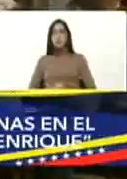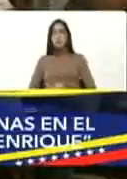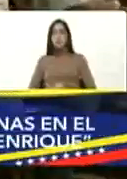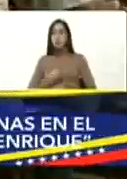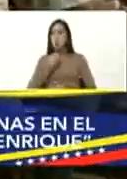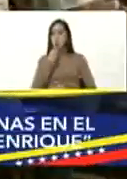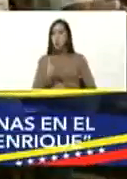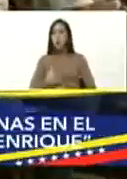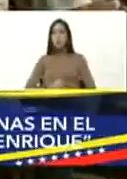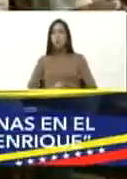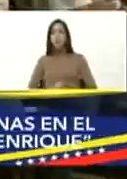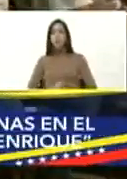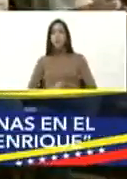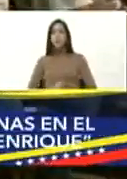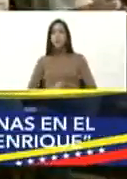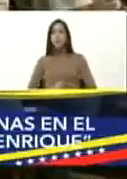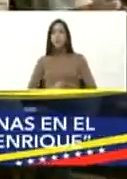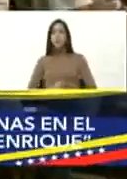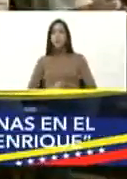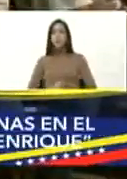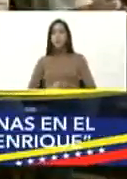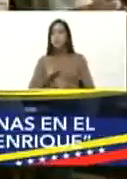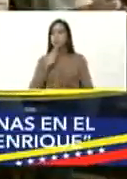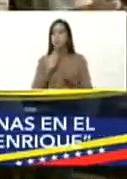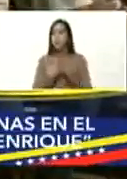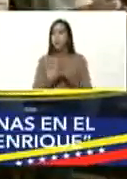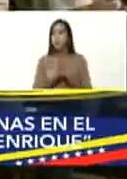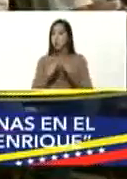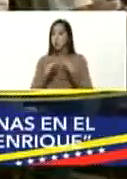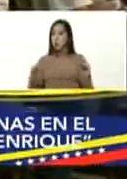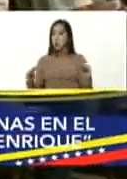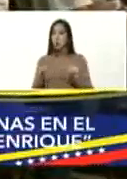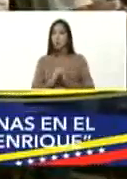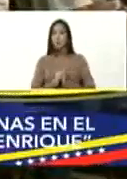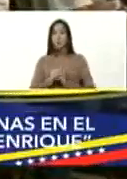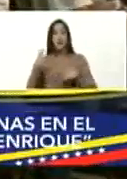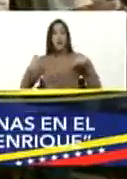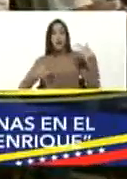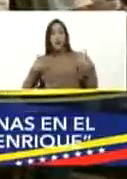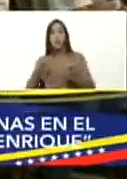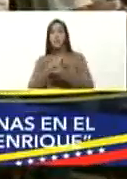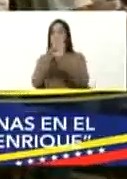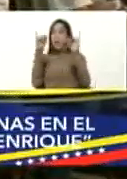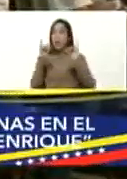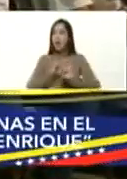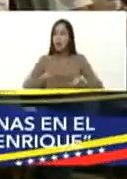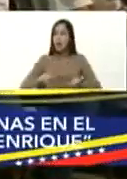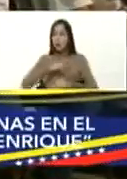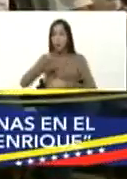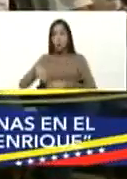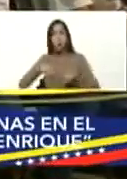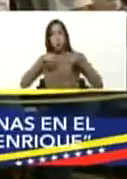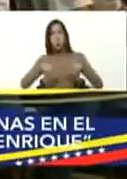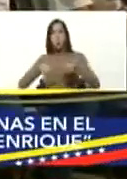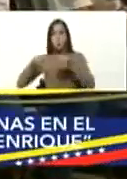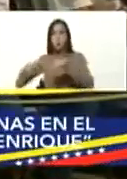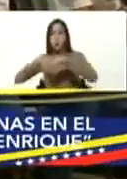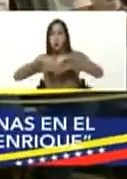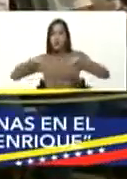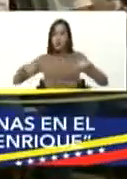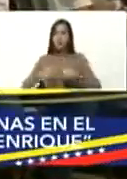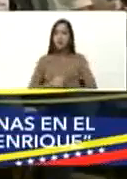Bueno, presidente, bueno, agradecidos, aquí todos estamos alegres, felices con nuestro título de tierra, y